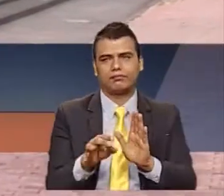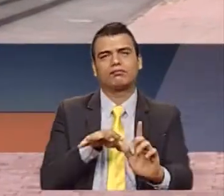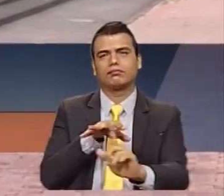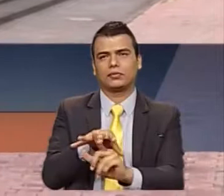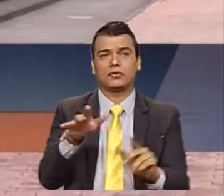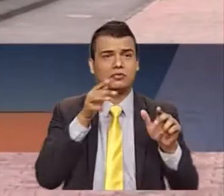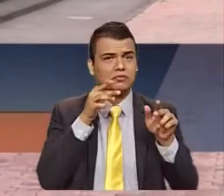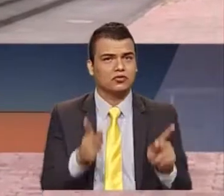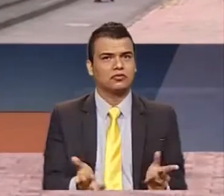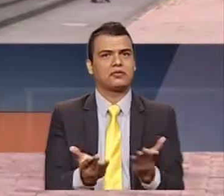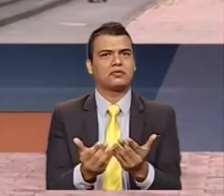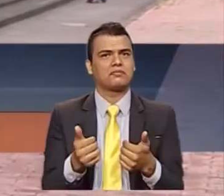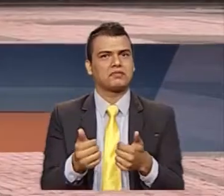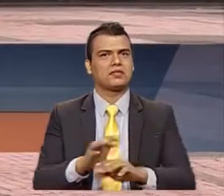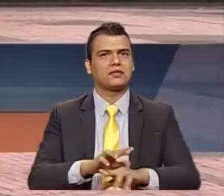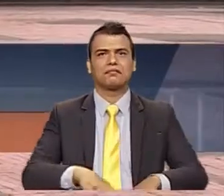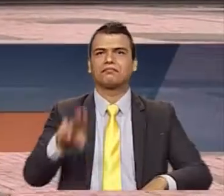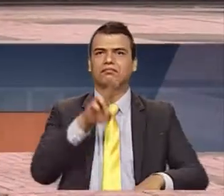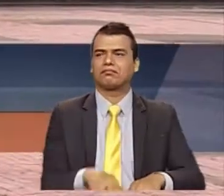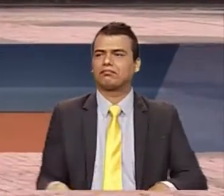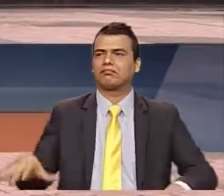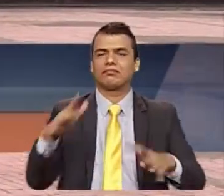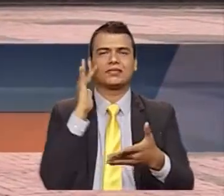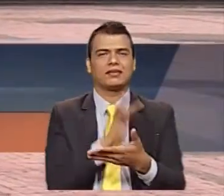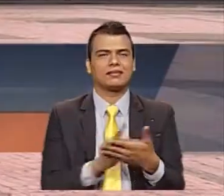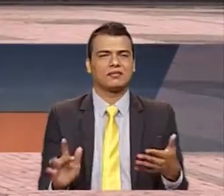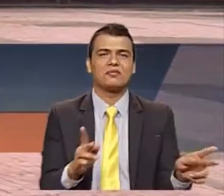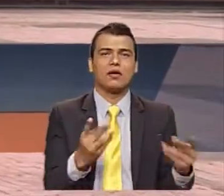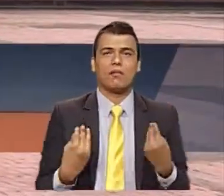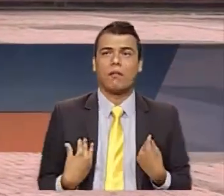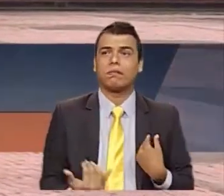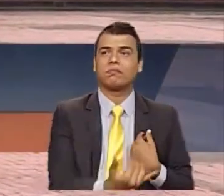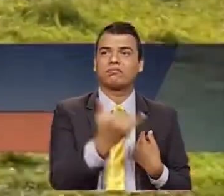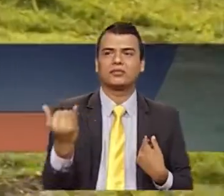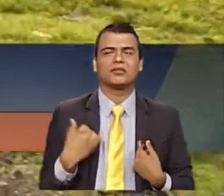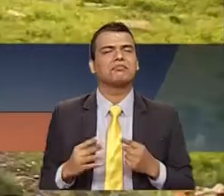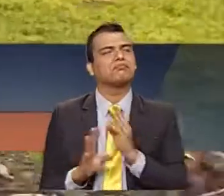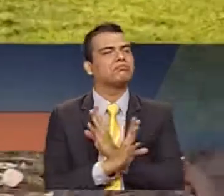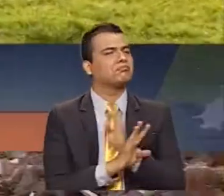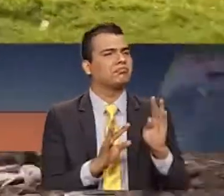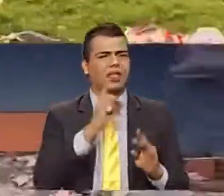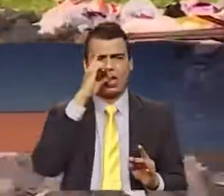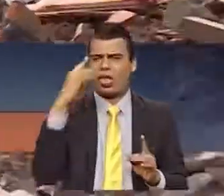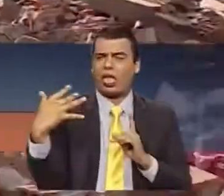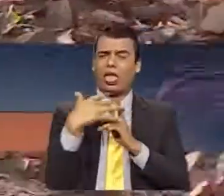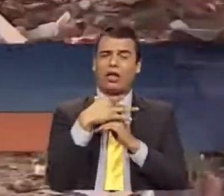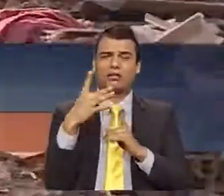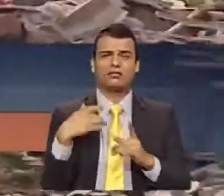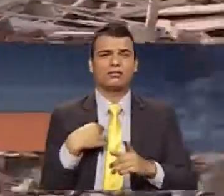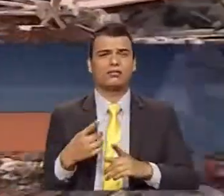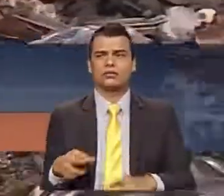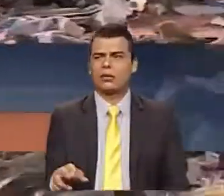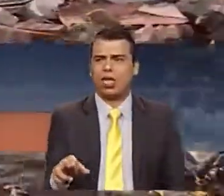los estudiantes podrán retomar sus clases en un ambiente más limpio al igual que los habitantes del sector que podrán transitar sin exponerse a los roedores